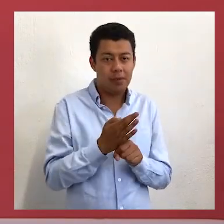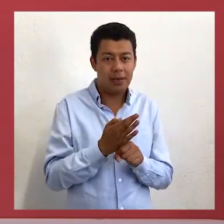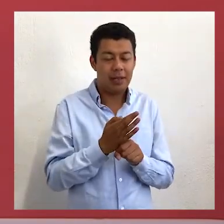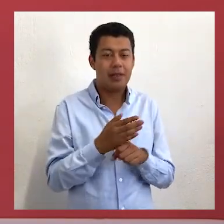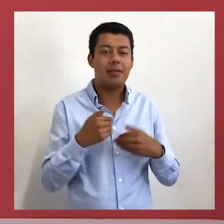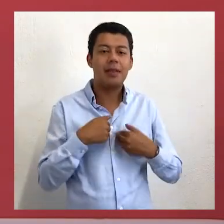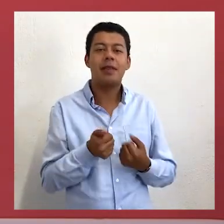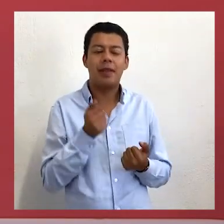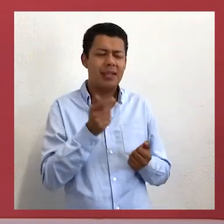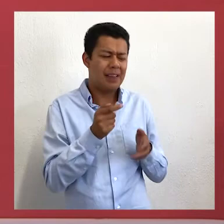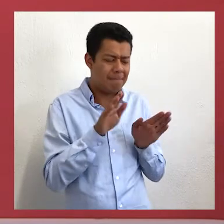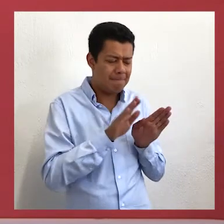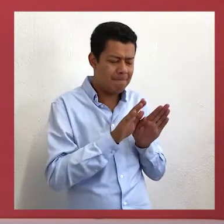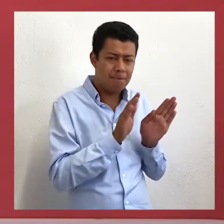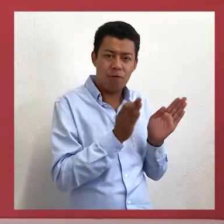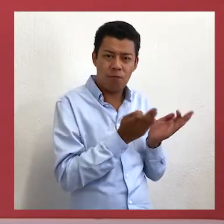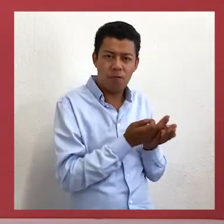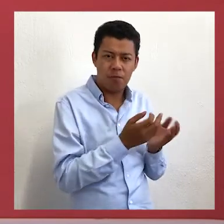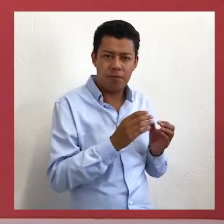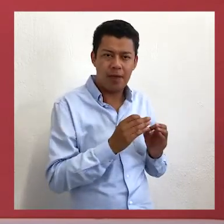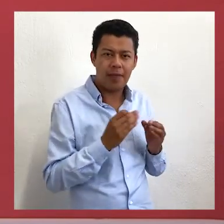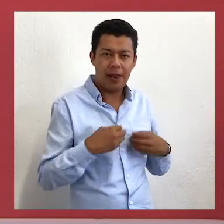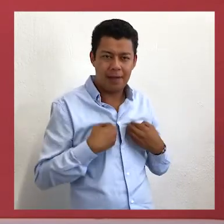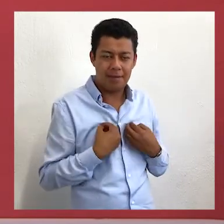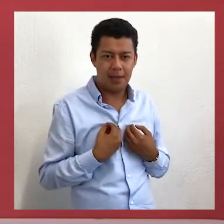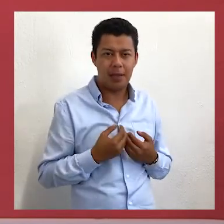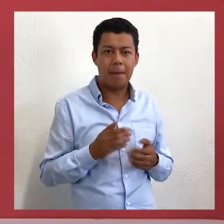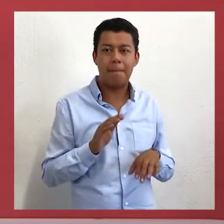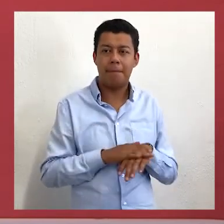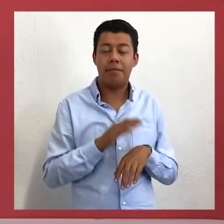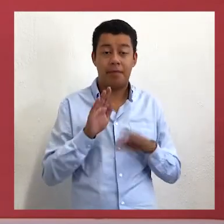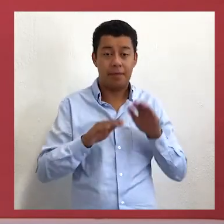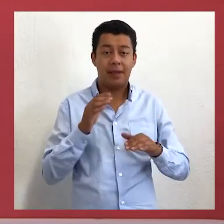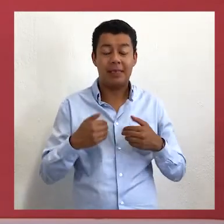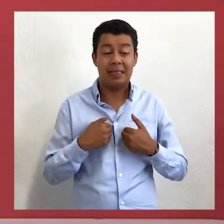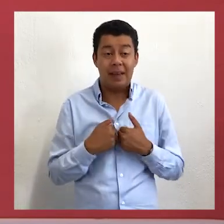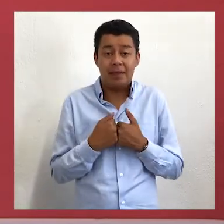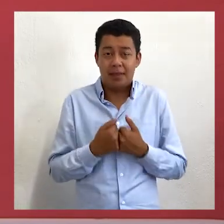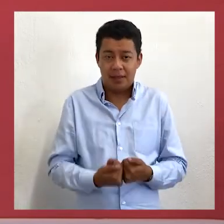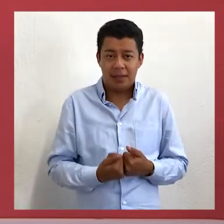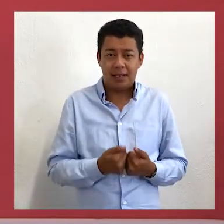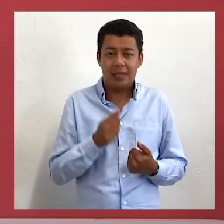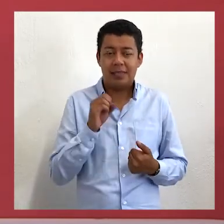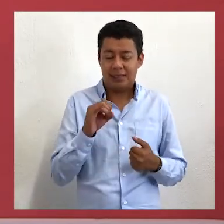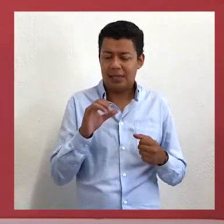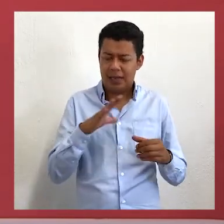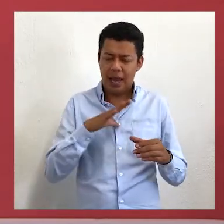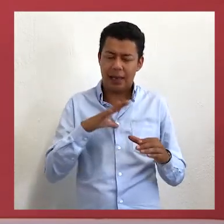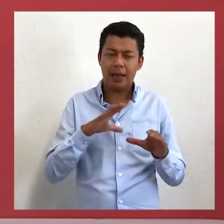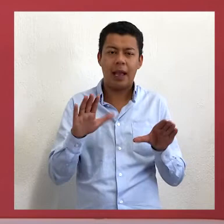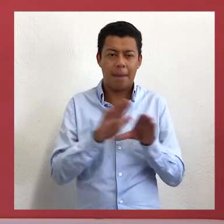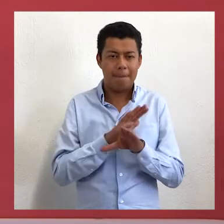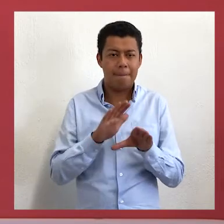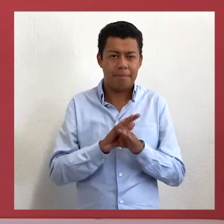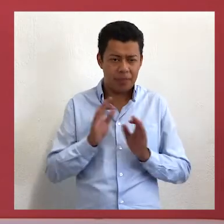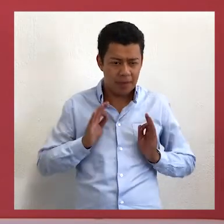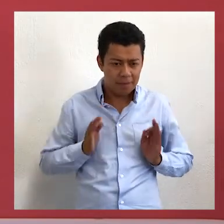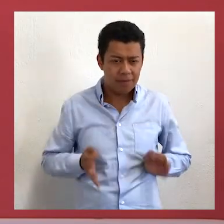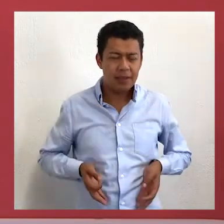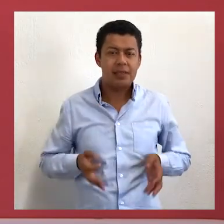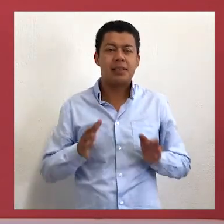de entender esta etapa, porque tal vez decimos entenderla. Físicamente sabemos que hay